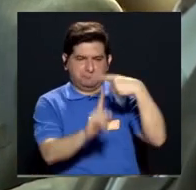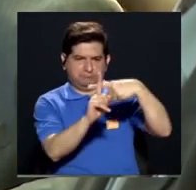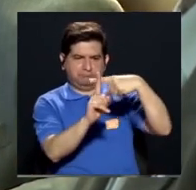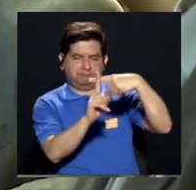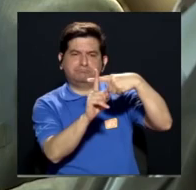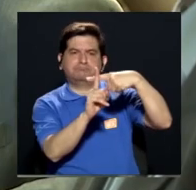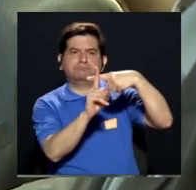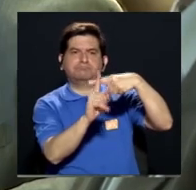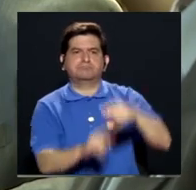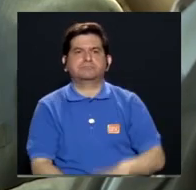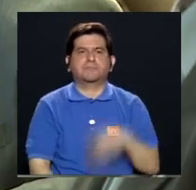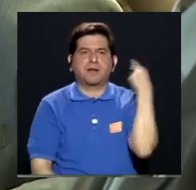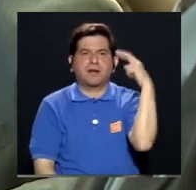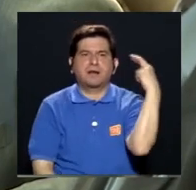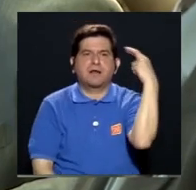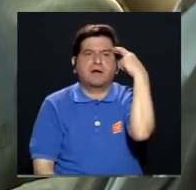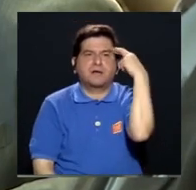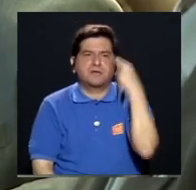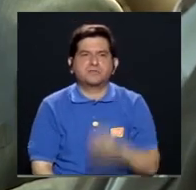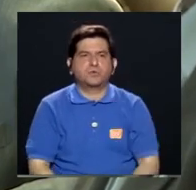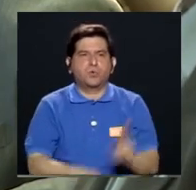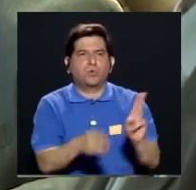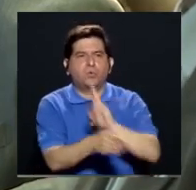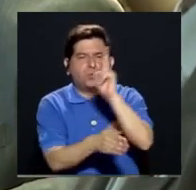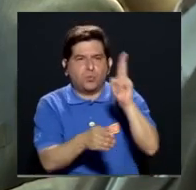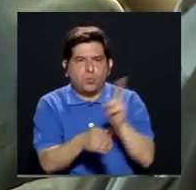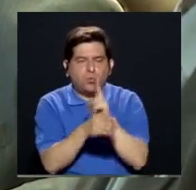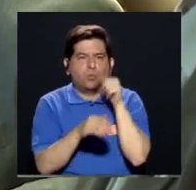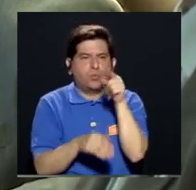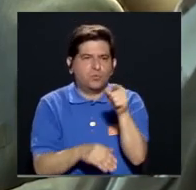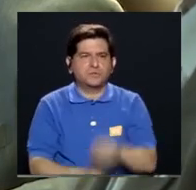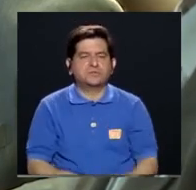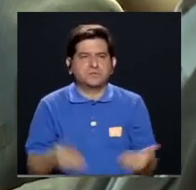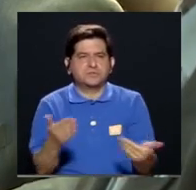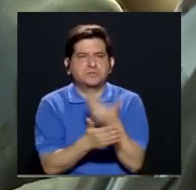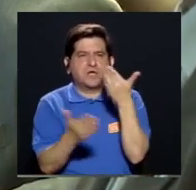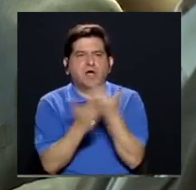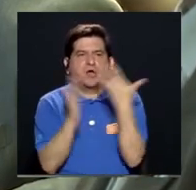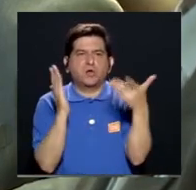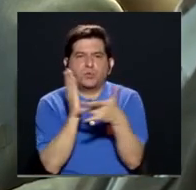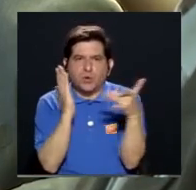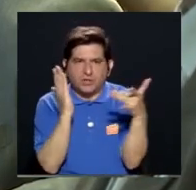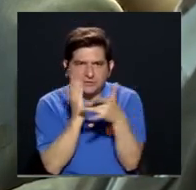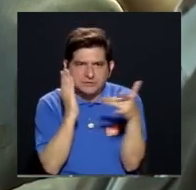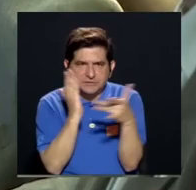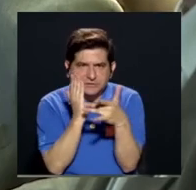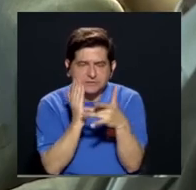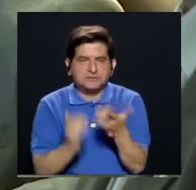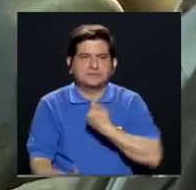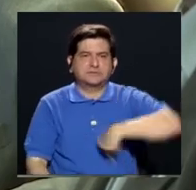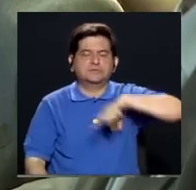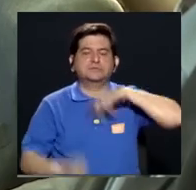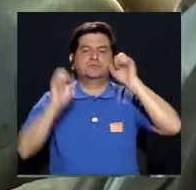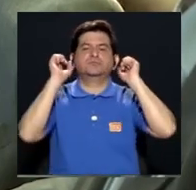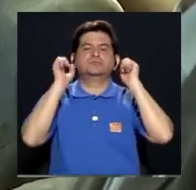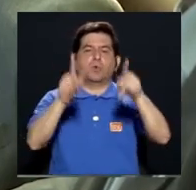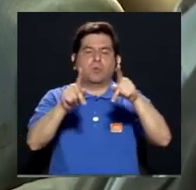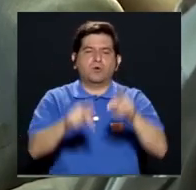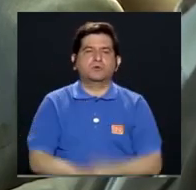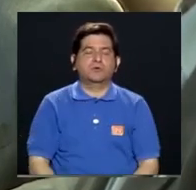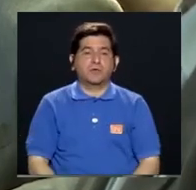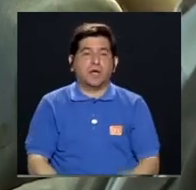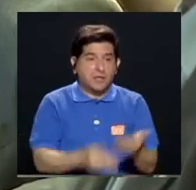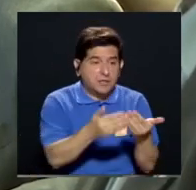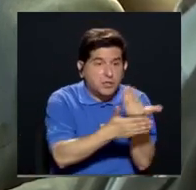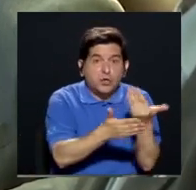positiva, porque la utilización de estas nuevas tecnologías nos permiten